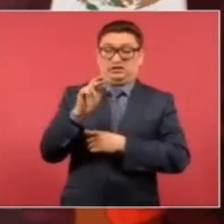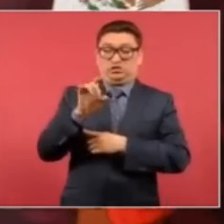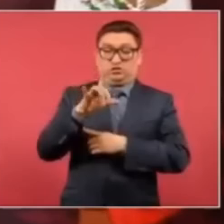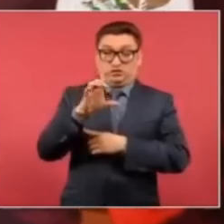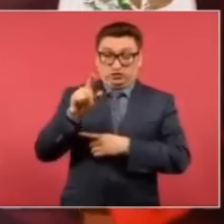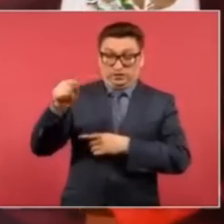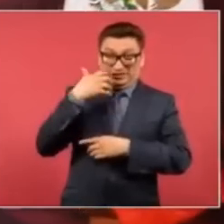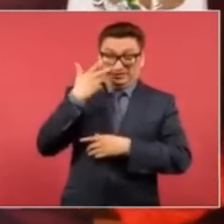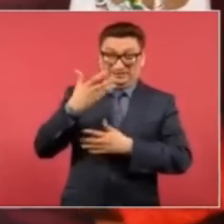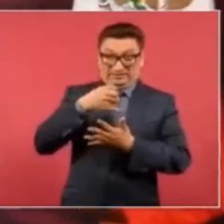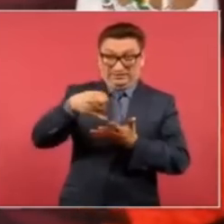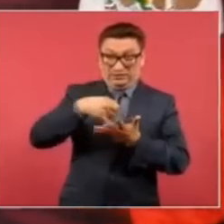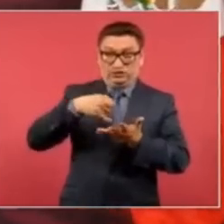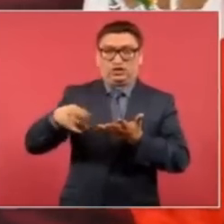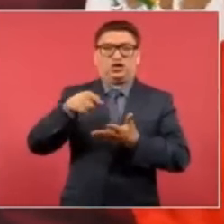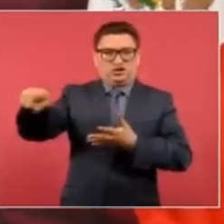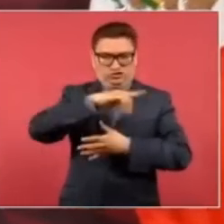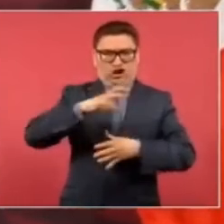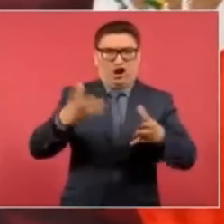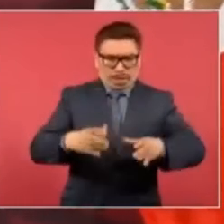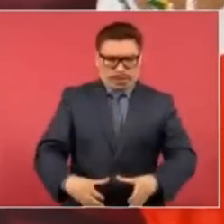lo hicieran en maceta.